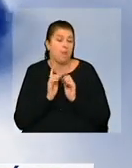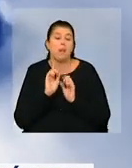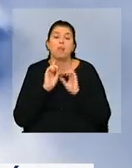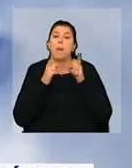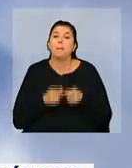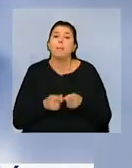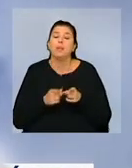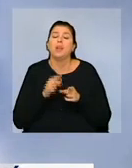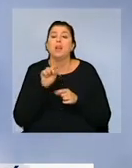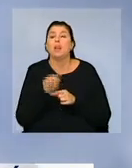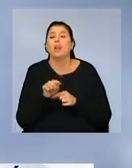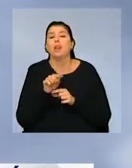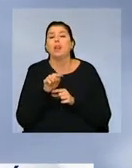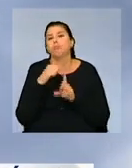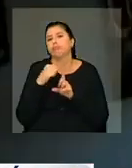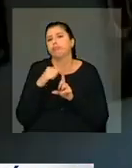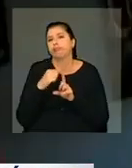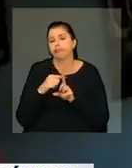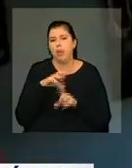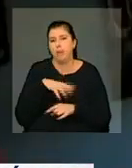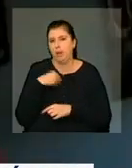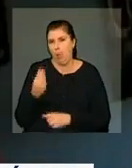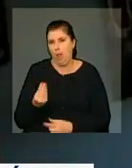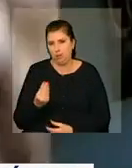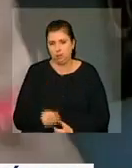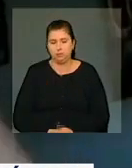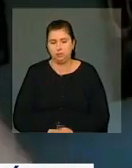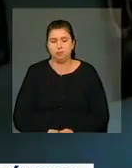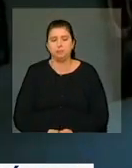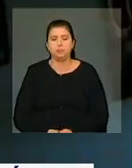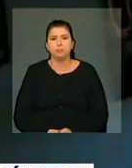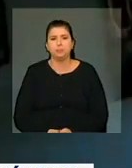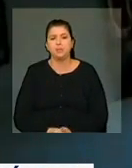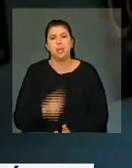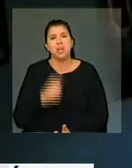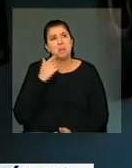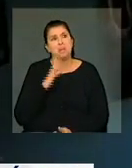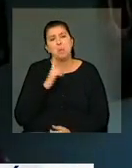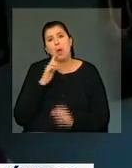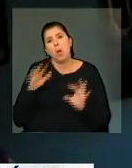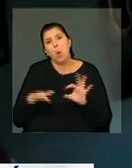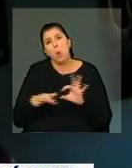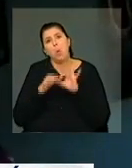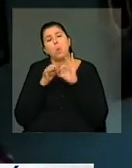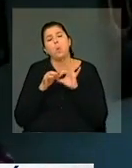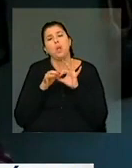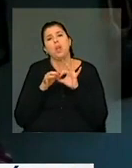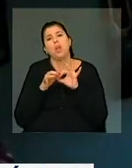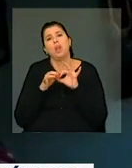A mí me parecen muy interesantes esas sustancias, entonces personal, porque me parece que unen como el mundo más